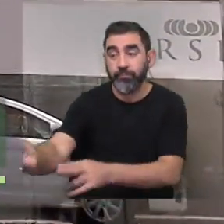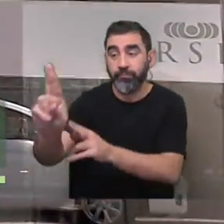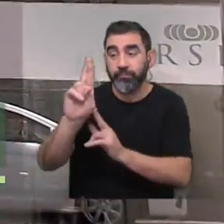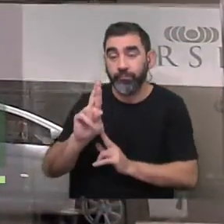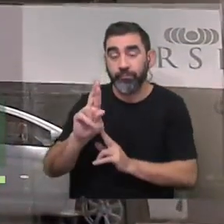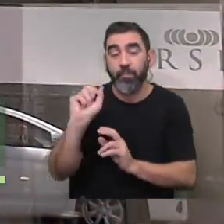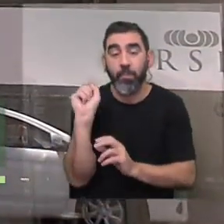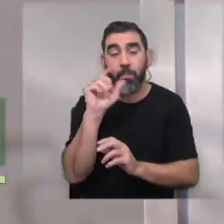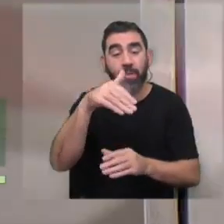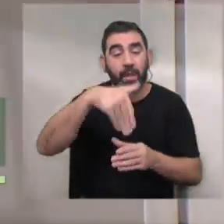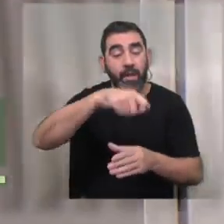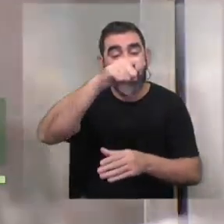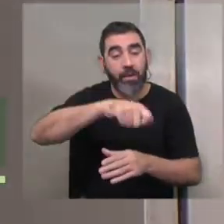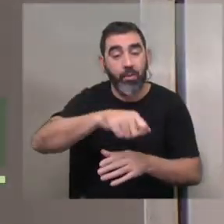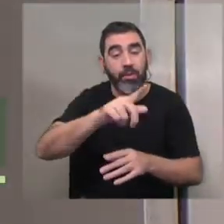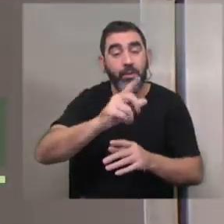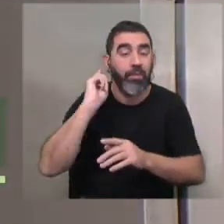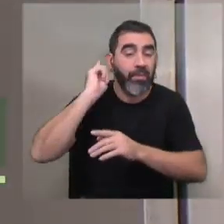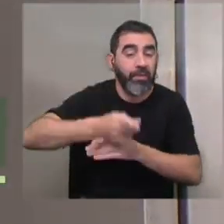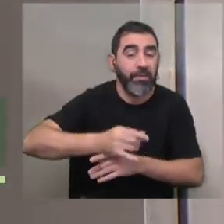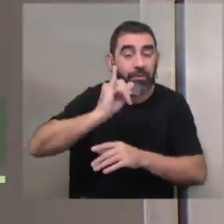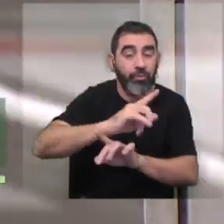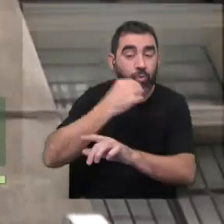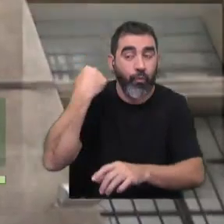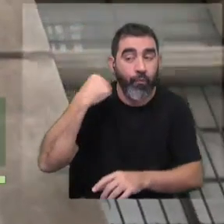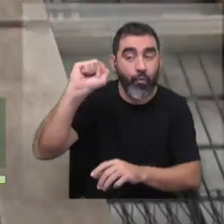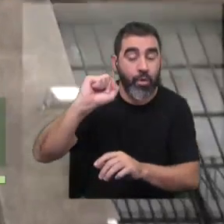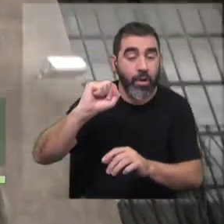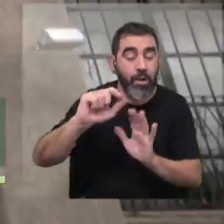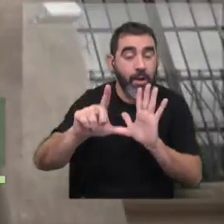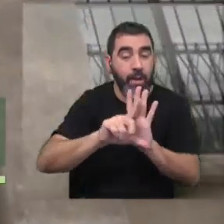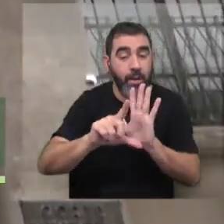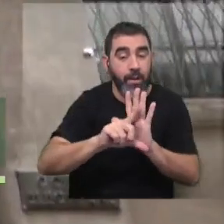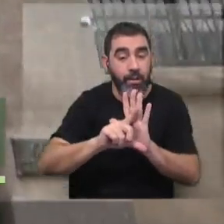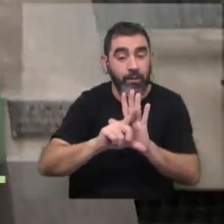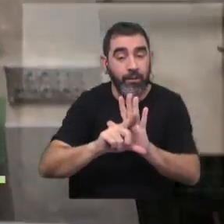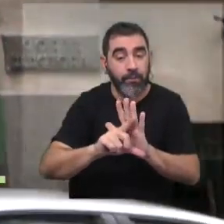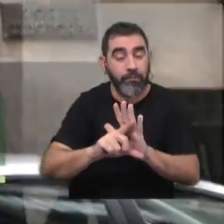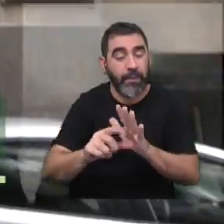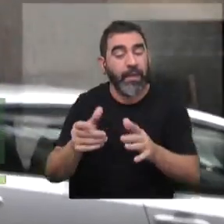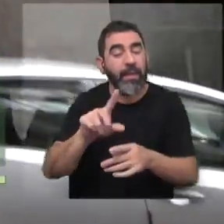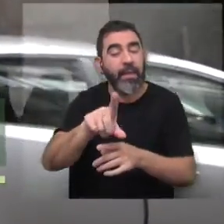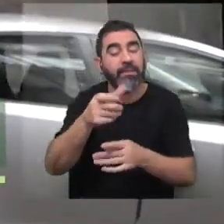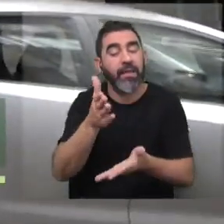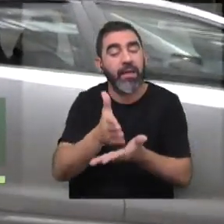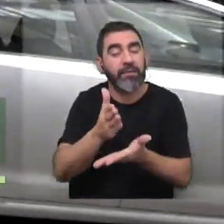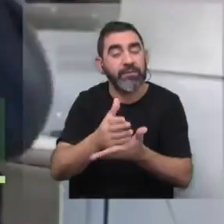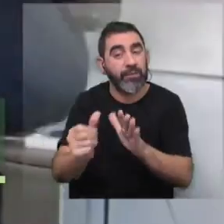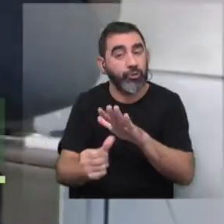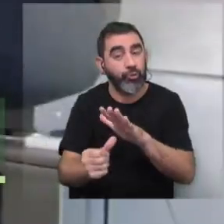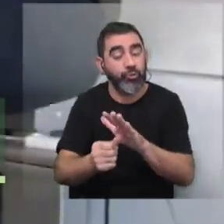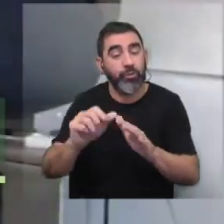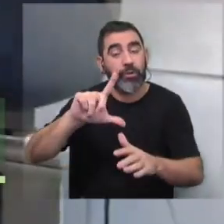las remitirá a la corte electoral que deberá pronunciarse sobre si la campaña de Delgado liderada por el polémico exasesor presidencial Roberto lafluf